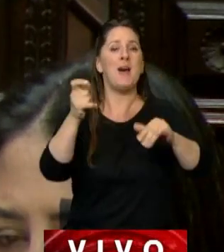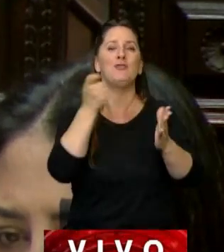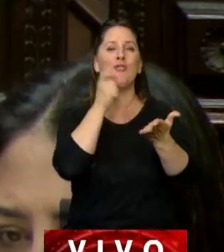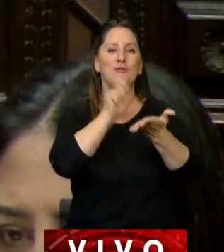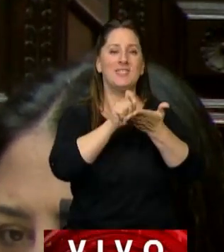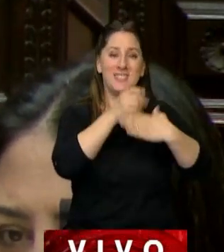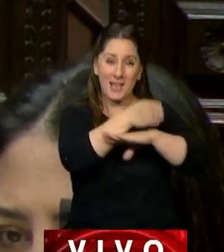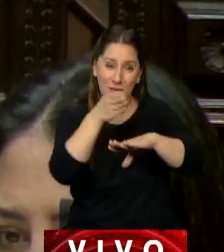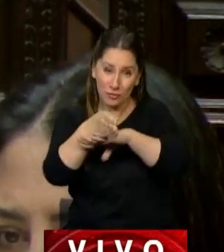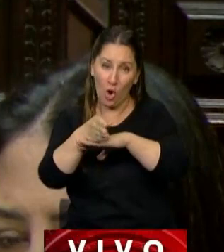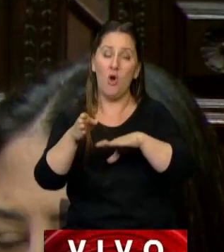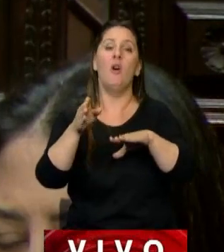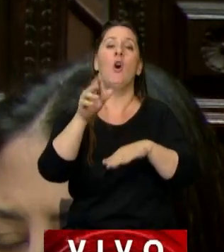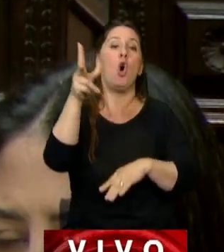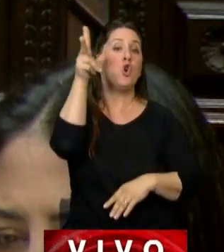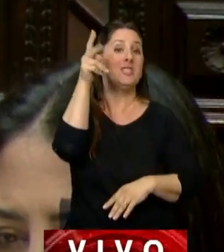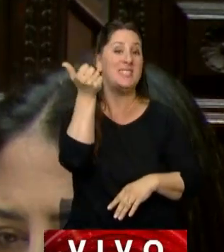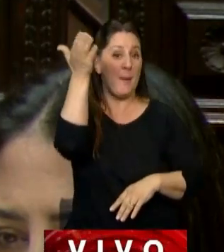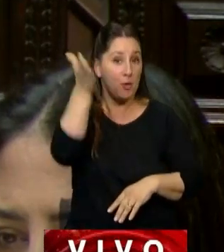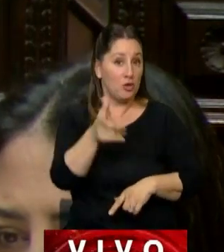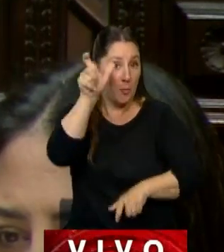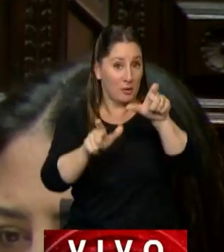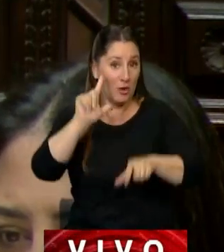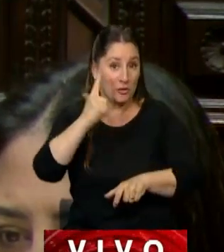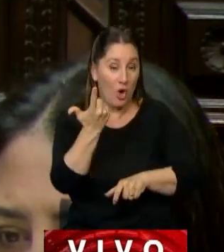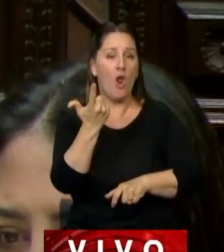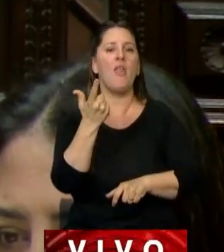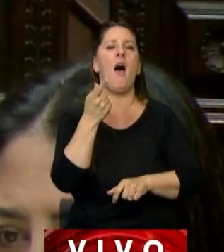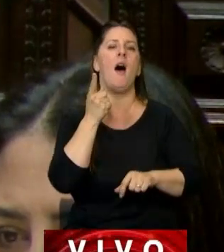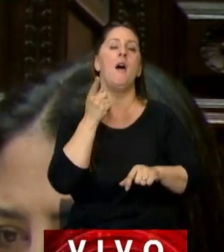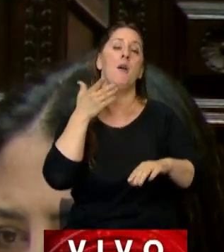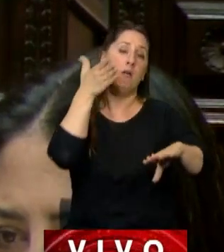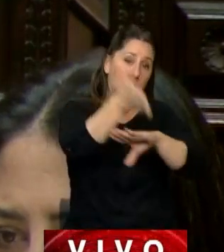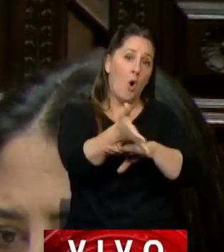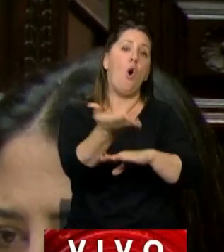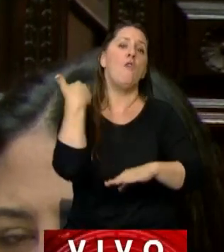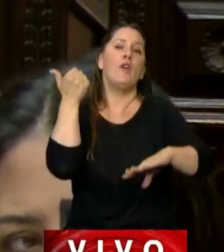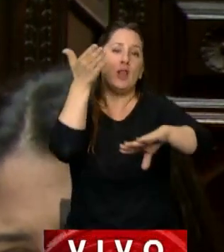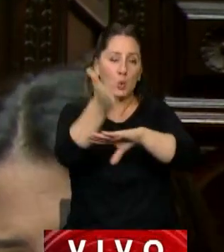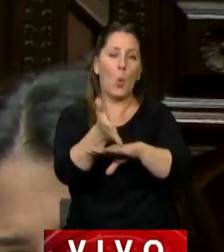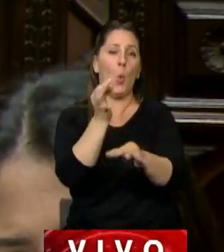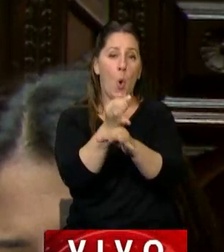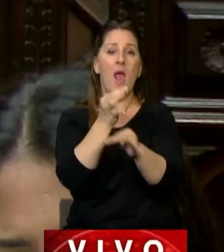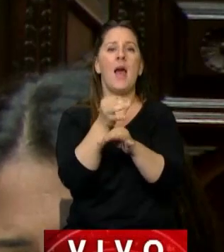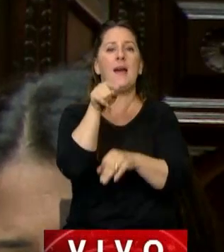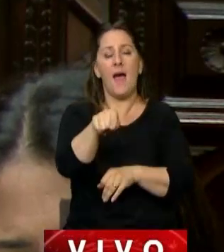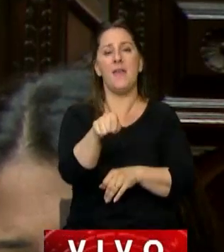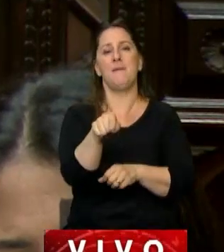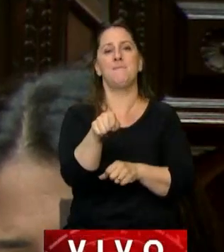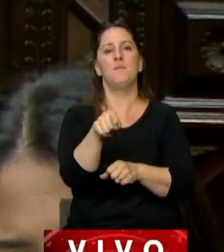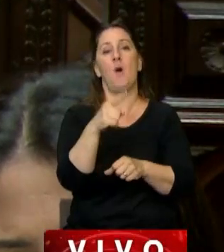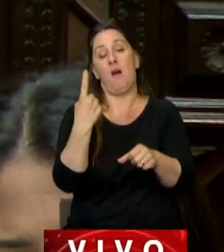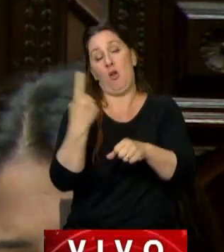censo, el 86% de las personas sordas asisten o asistieron a escuelas donde no pueden